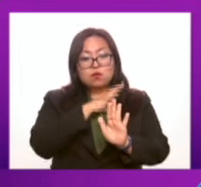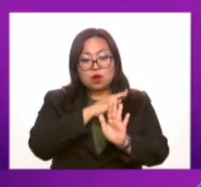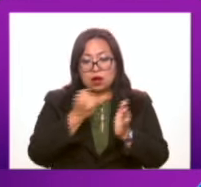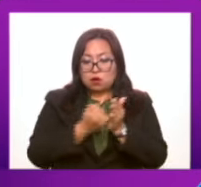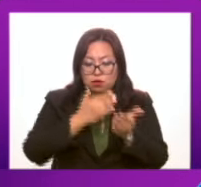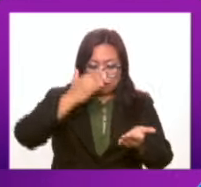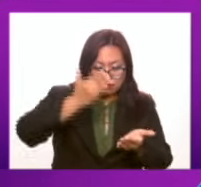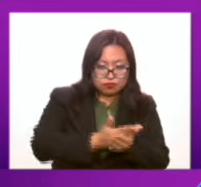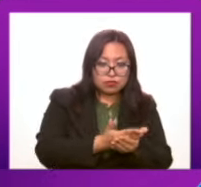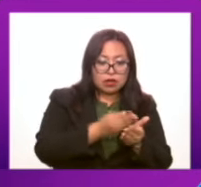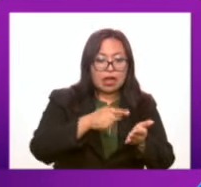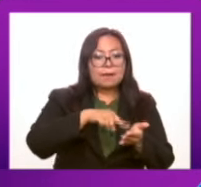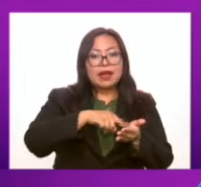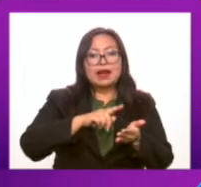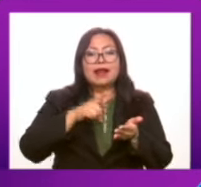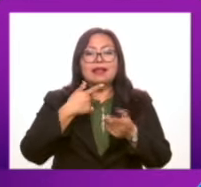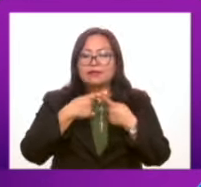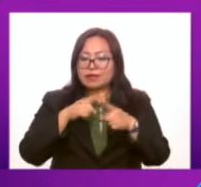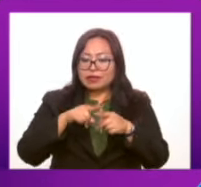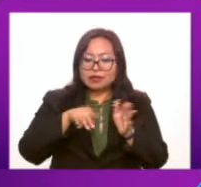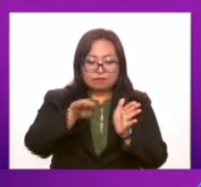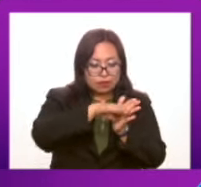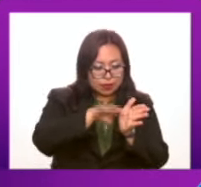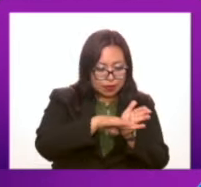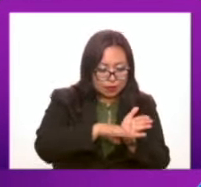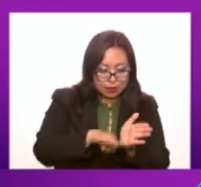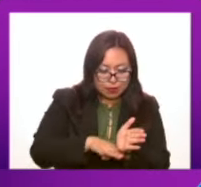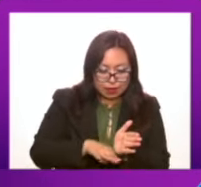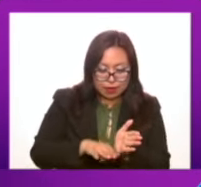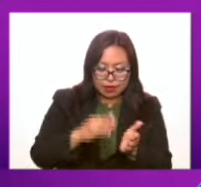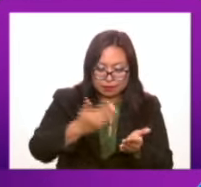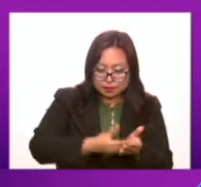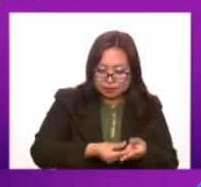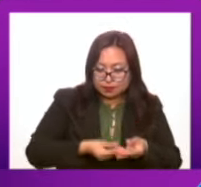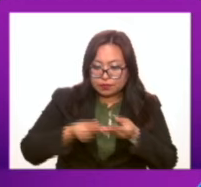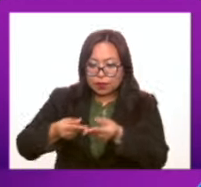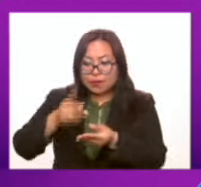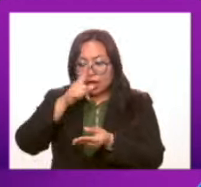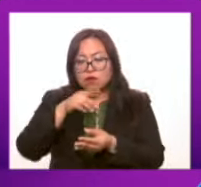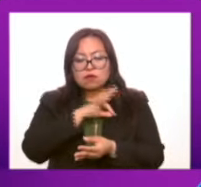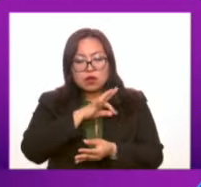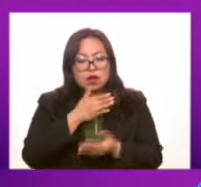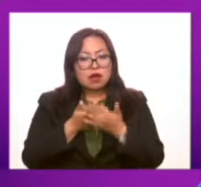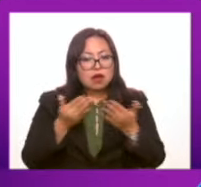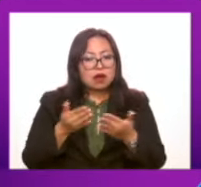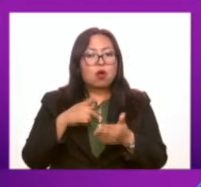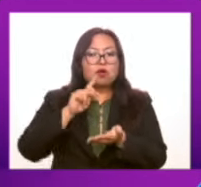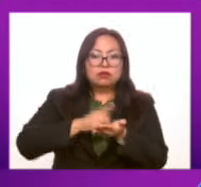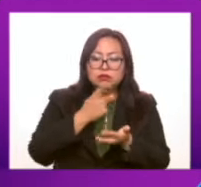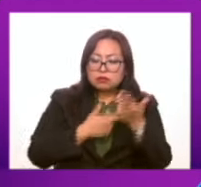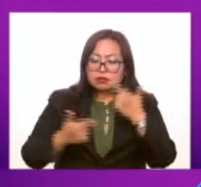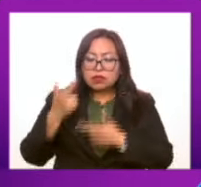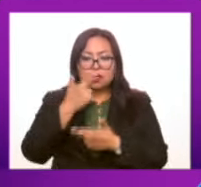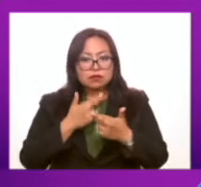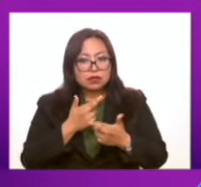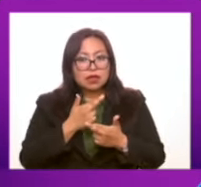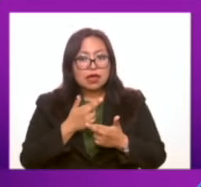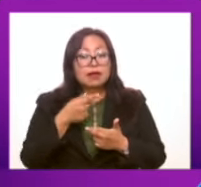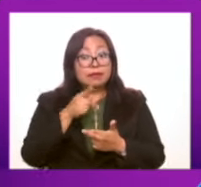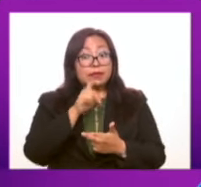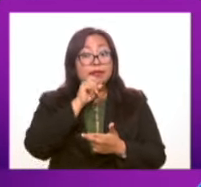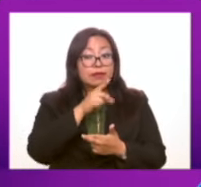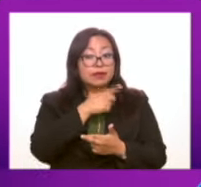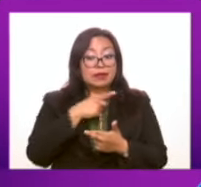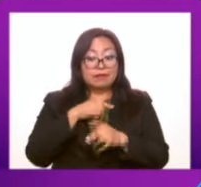anexa la información técnica del mismo, de modo que se pueda analizar debidamente. Además, se contempla